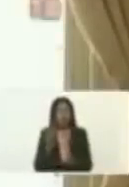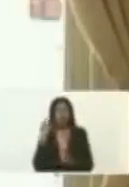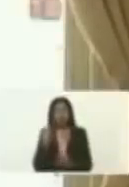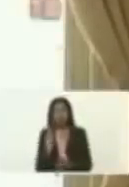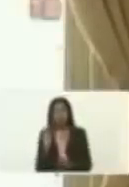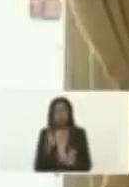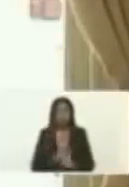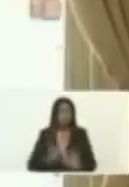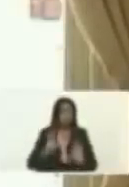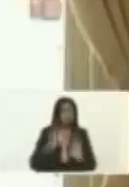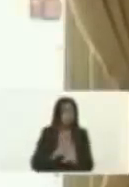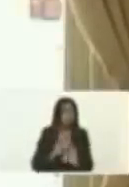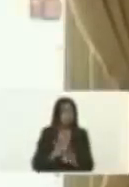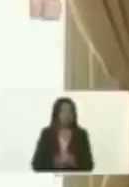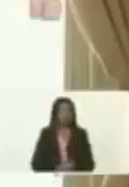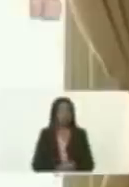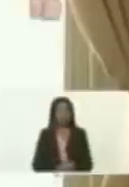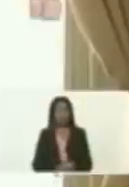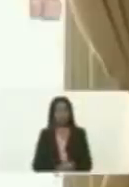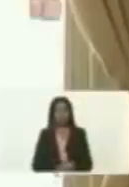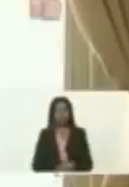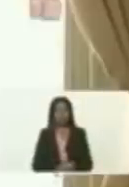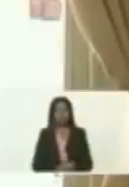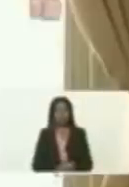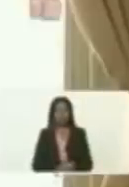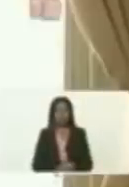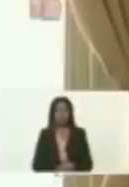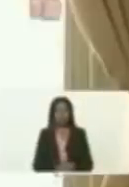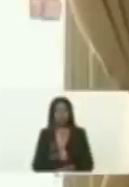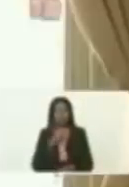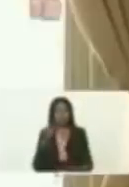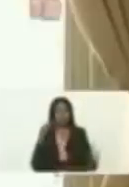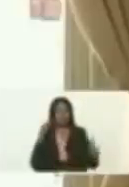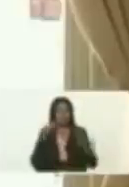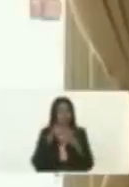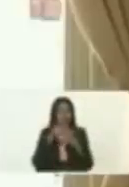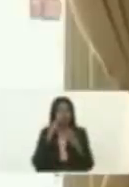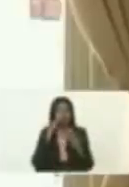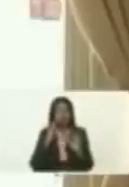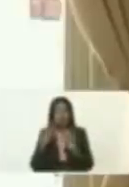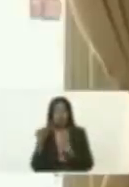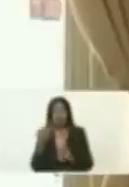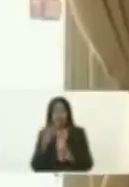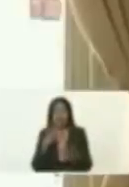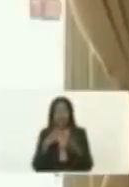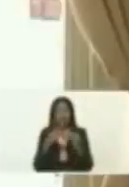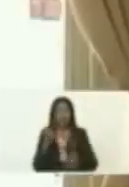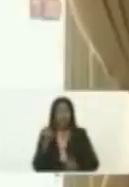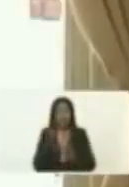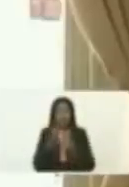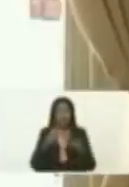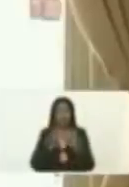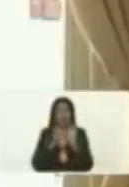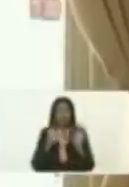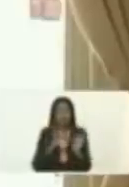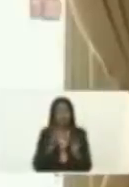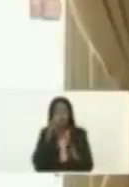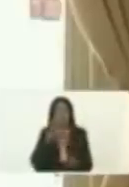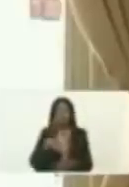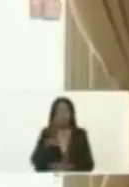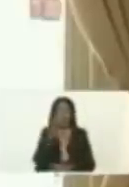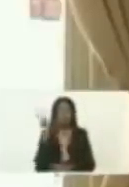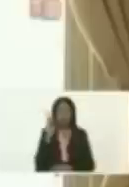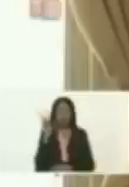nada ese es nuestro norte y por su virtud el apoyo del pueblo de